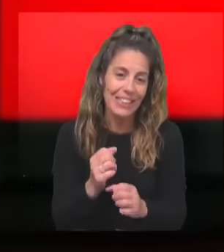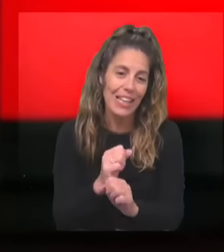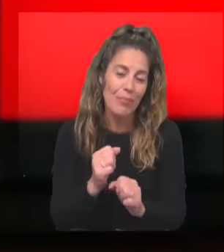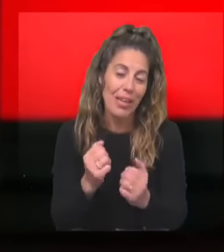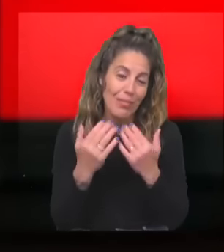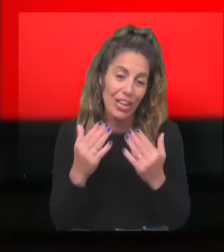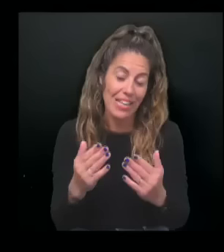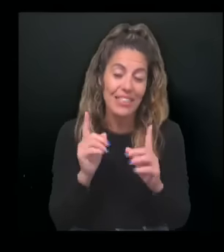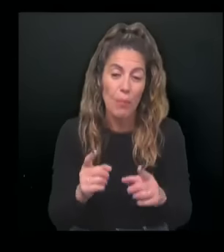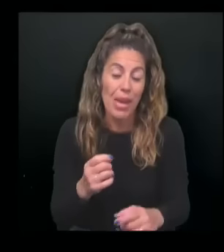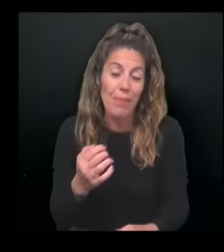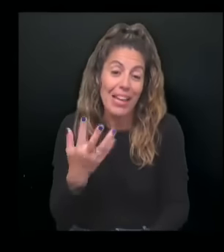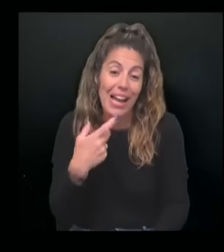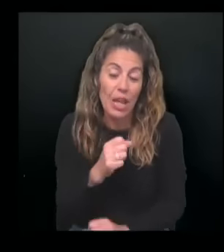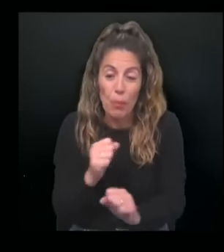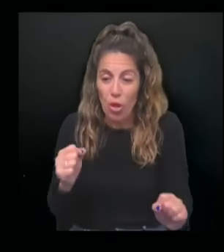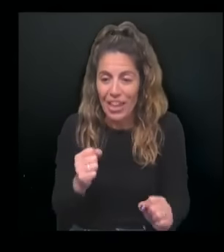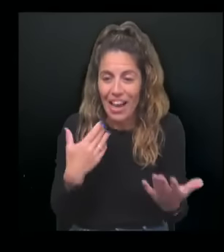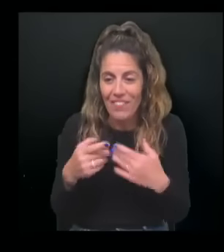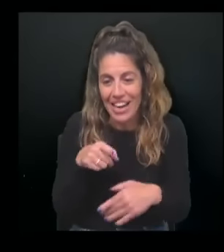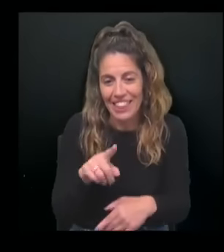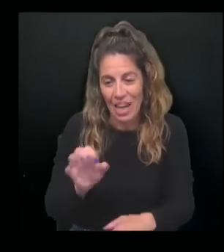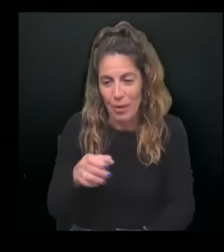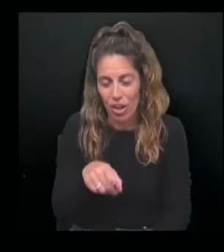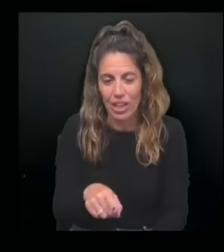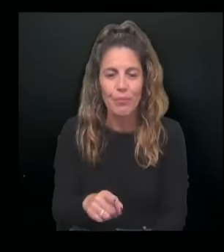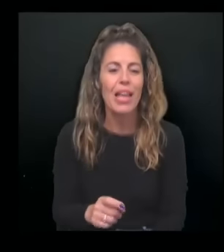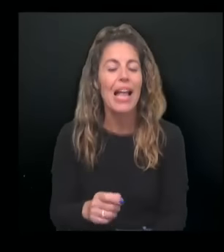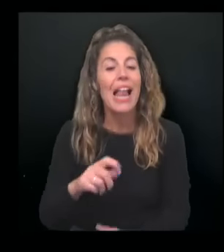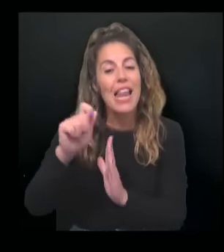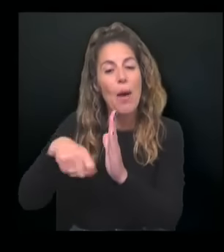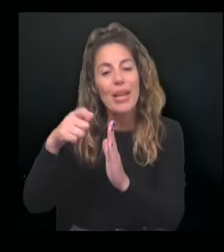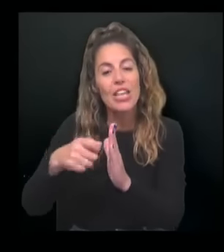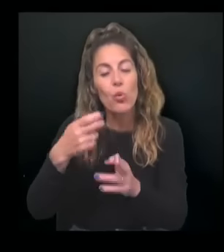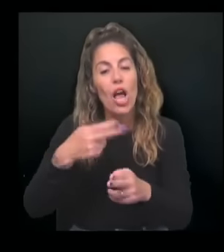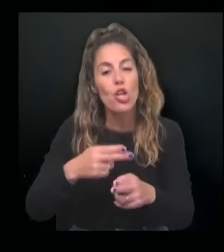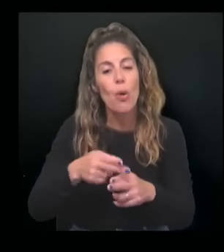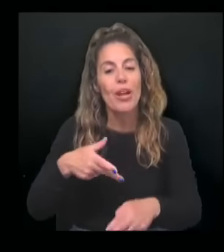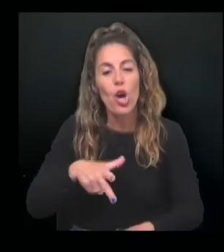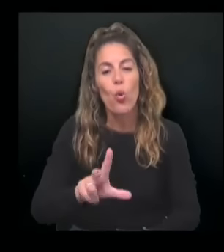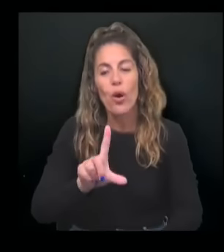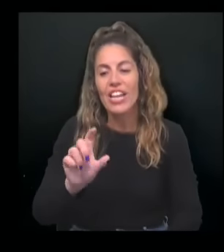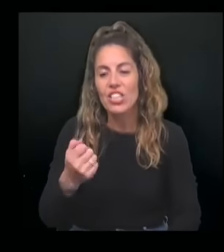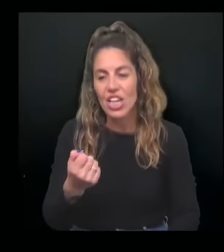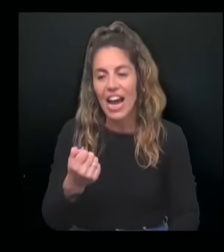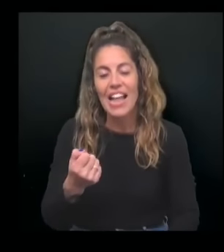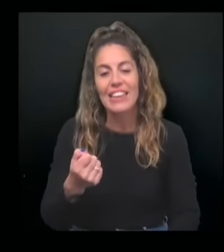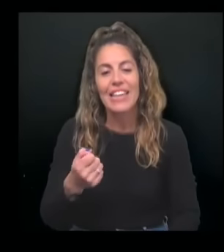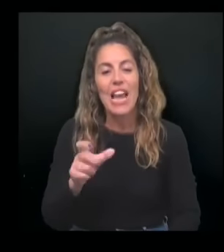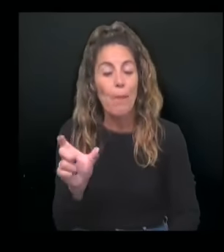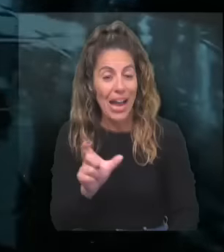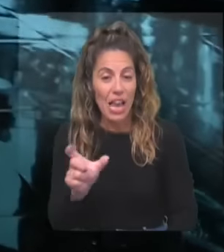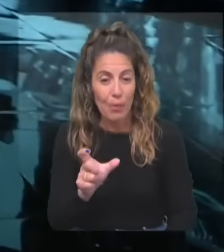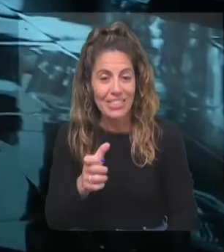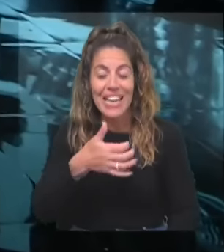señalarlo. Porque... La película La huella de las palabras es la historia de un hombre, pero también de una época y un continente.